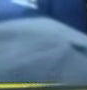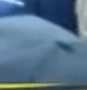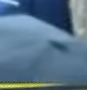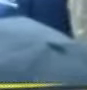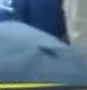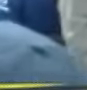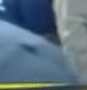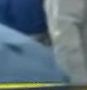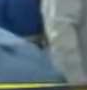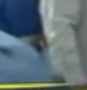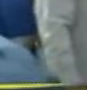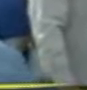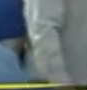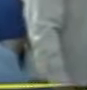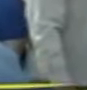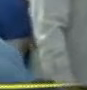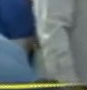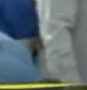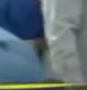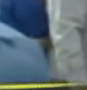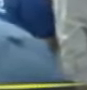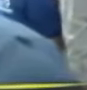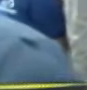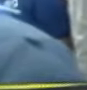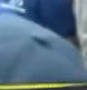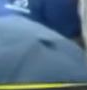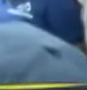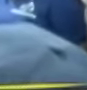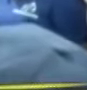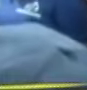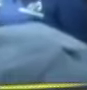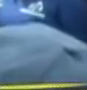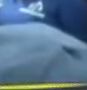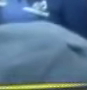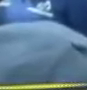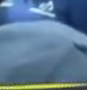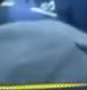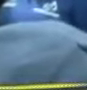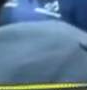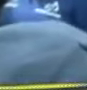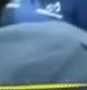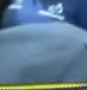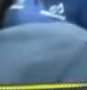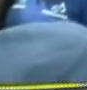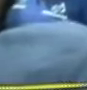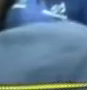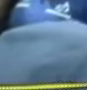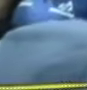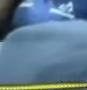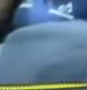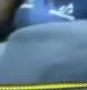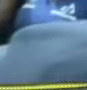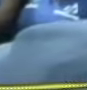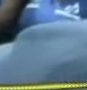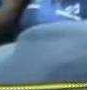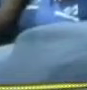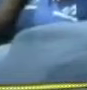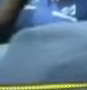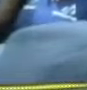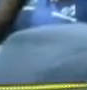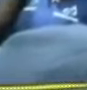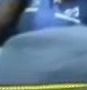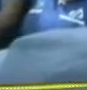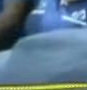una sociedad nueva yo creo en la construcción de una civilización basada en el amor en el